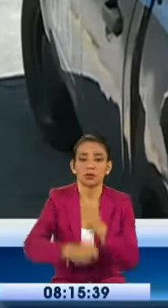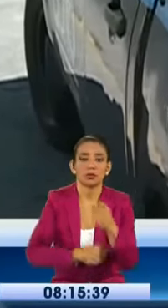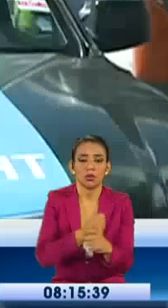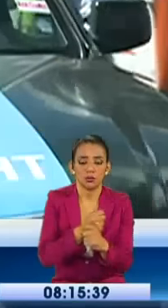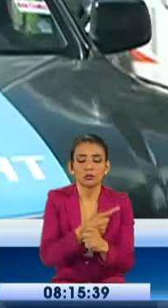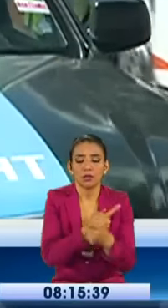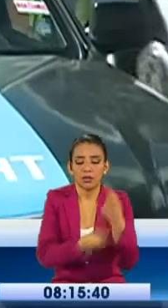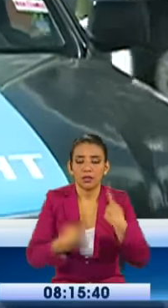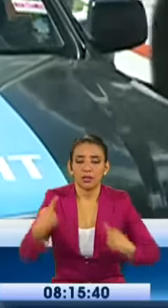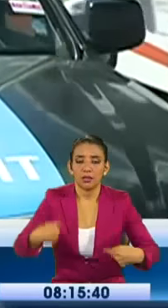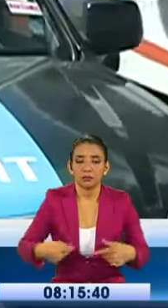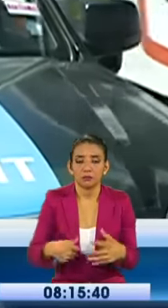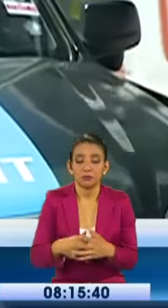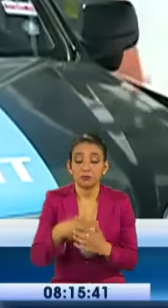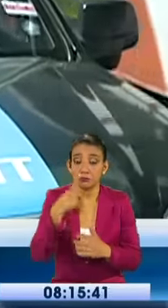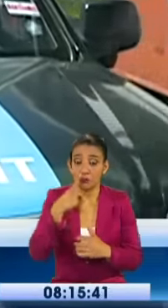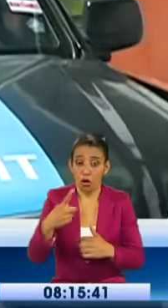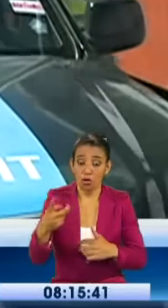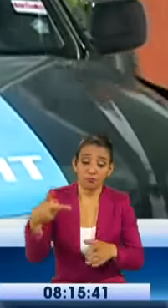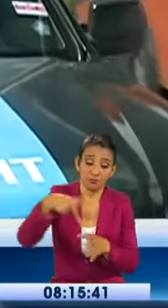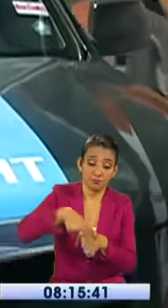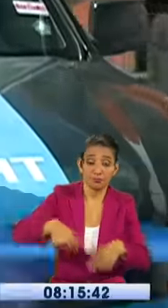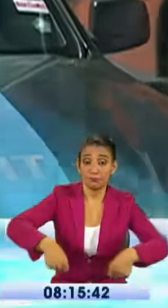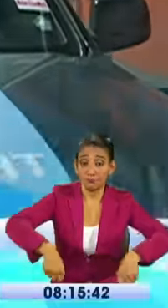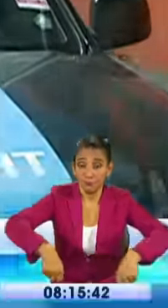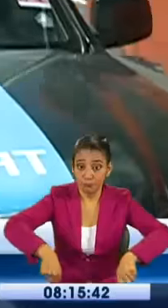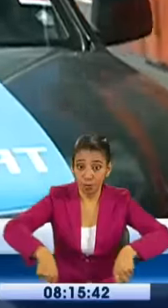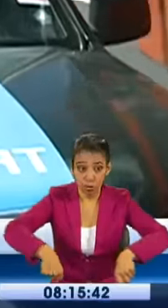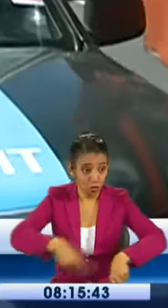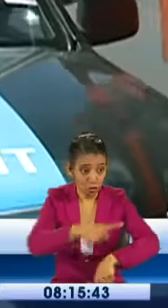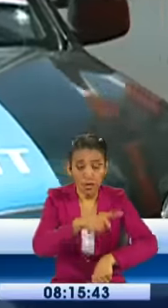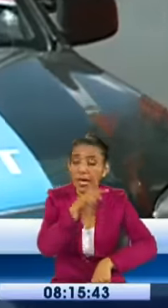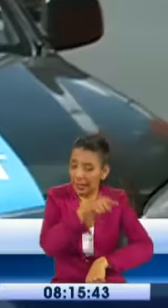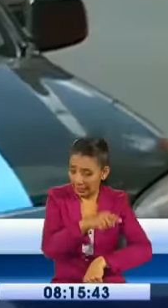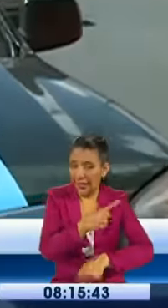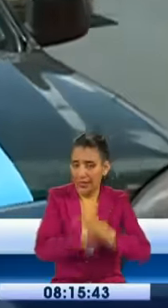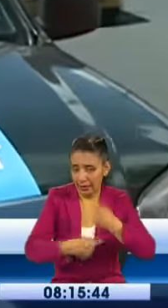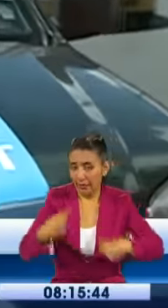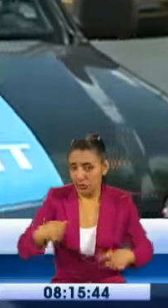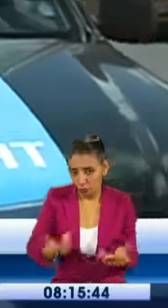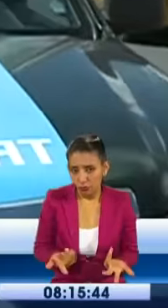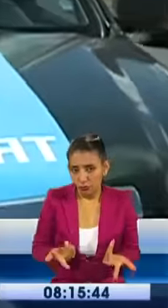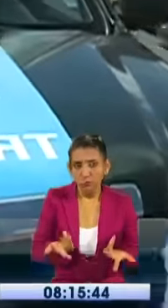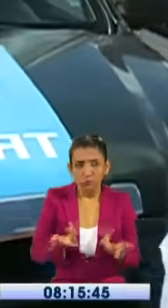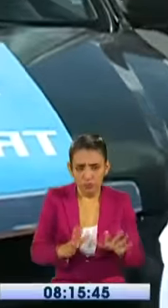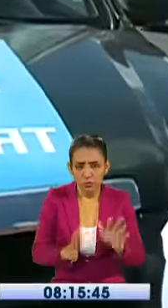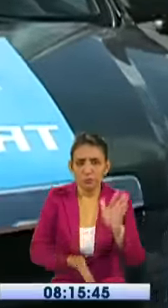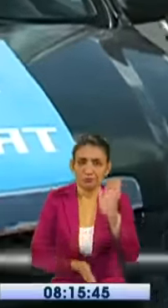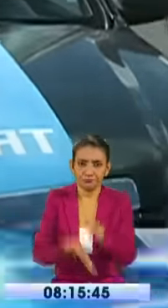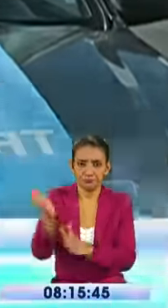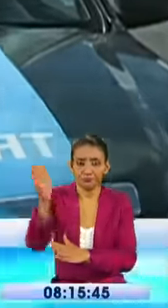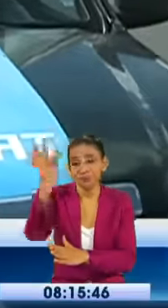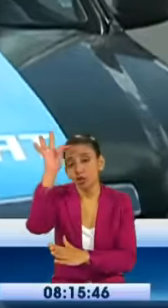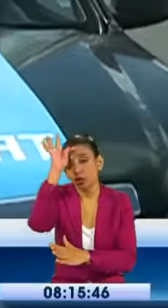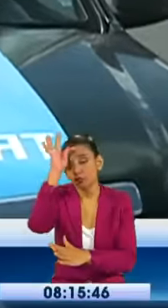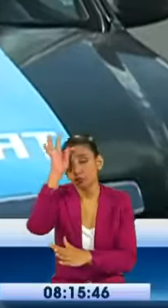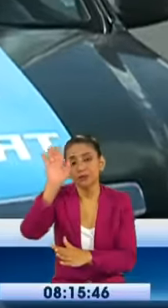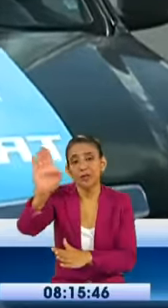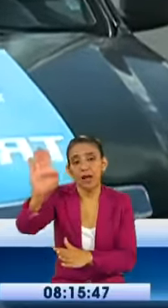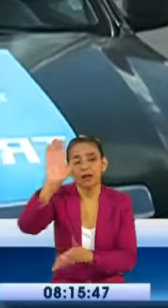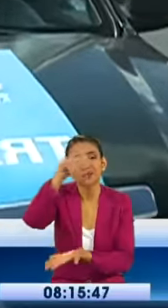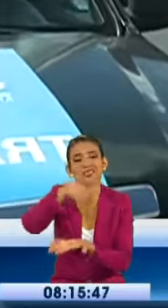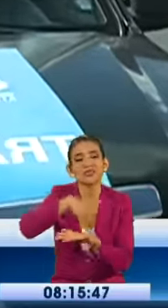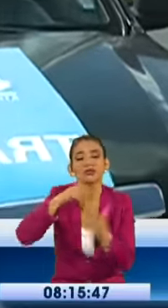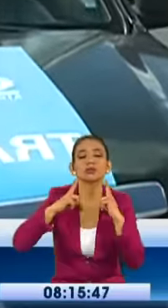herido. El señor de la moto fue el que salió perjudicado, está trasladado al centro de salud